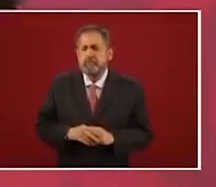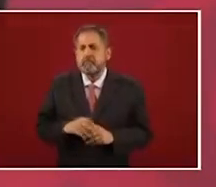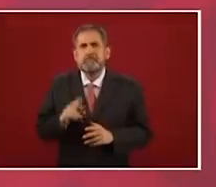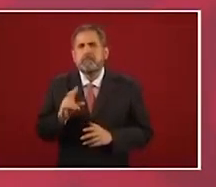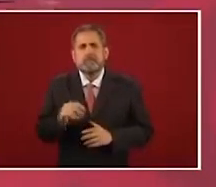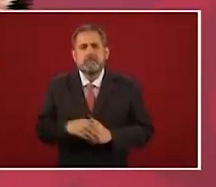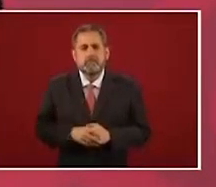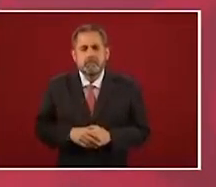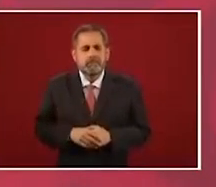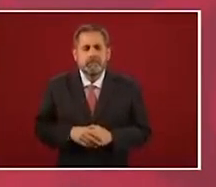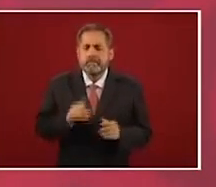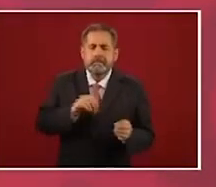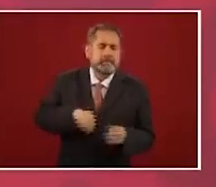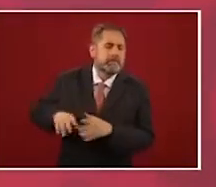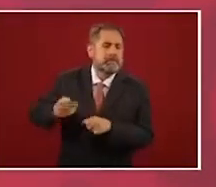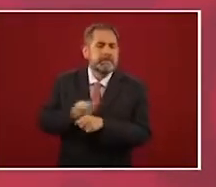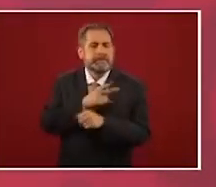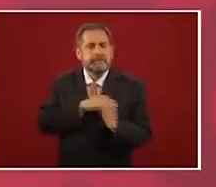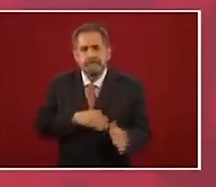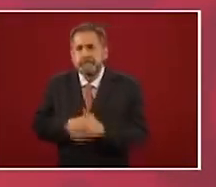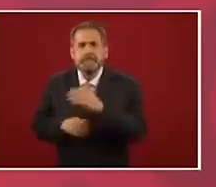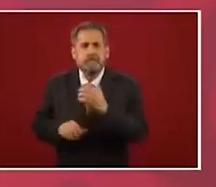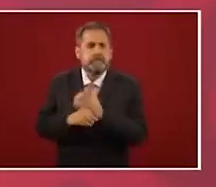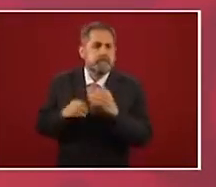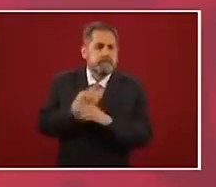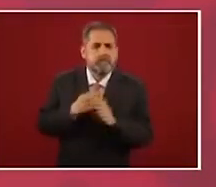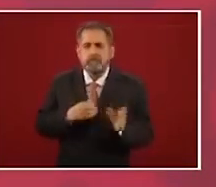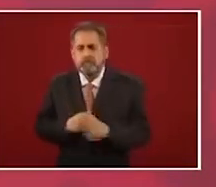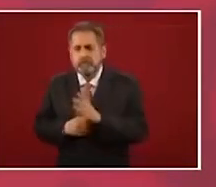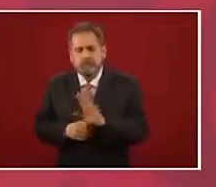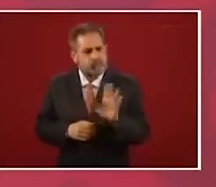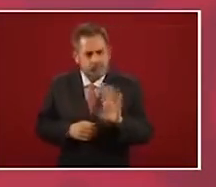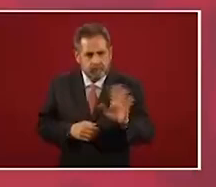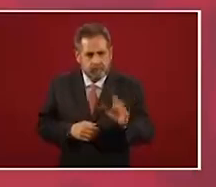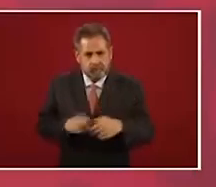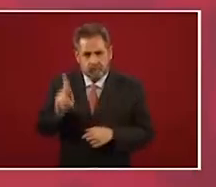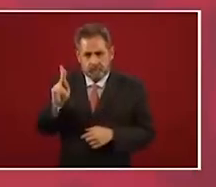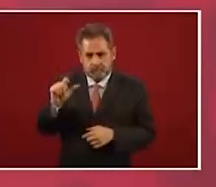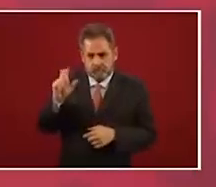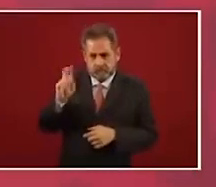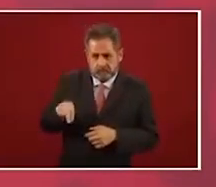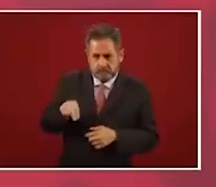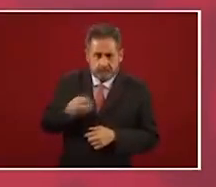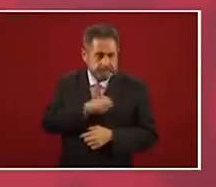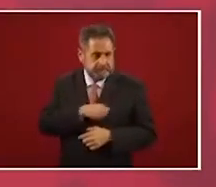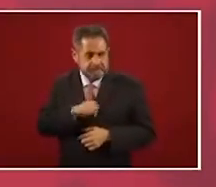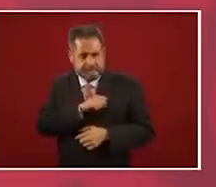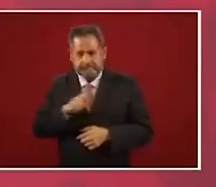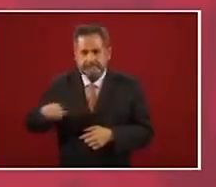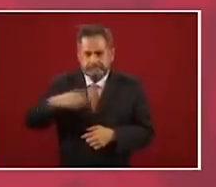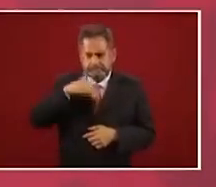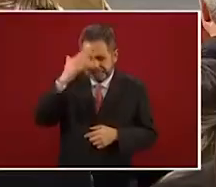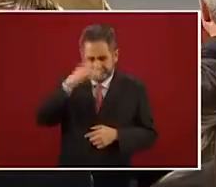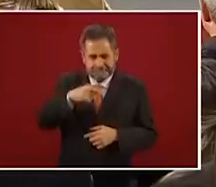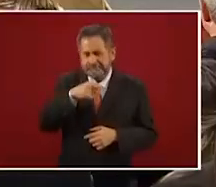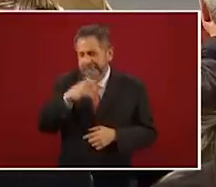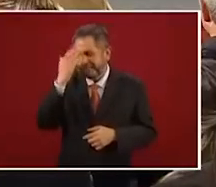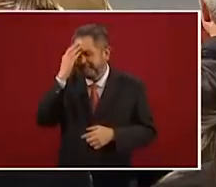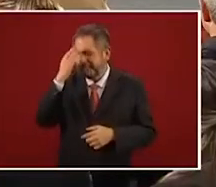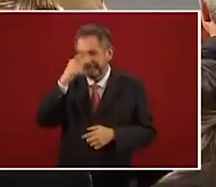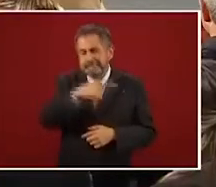a dejarlo. El plan de salud, ya sabíamos, iba a generar